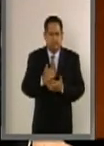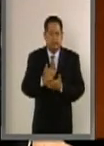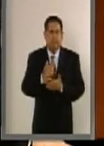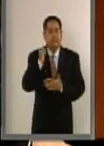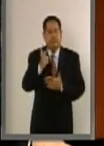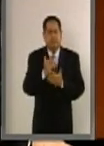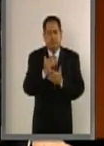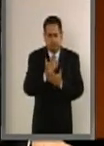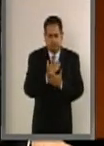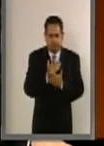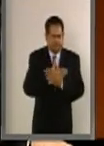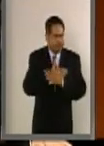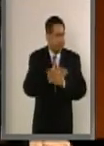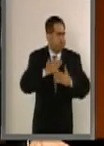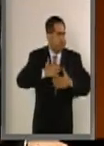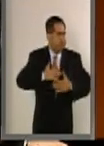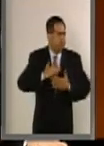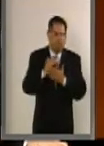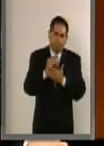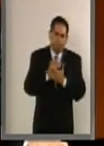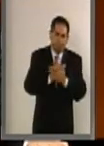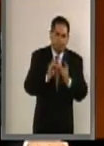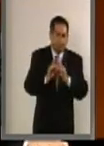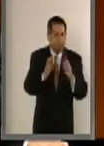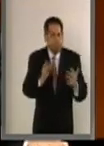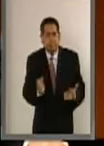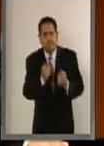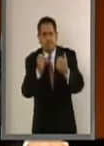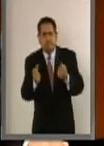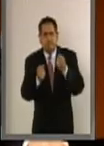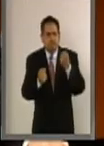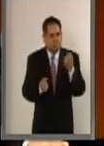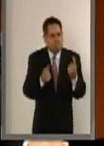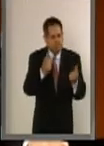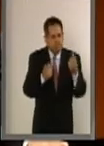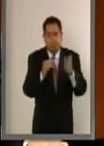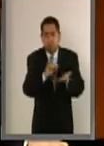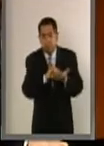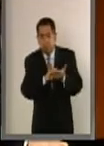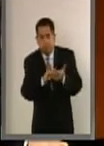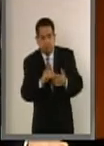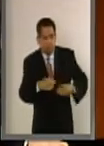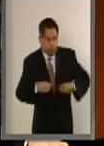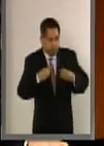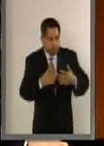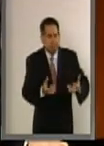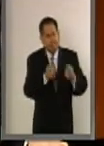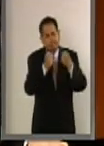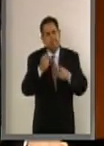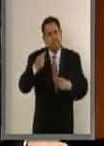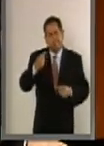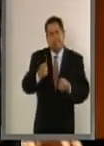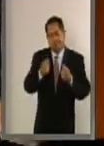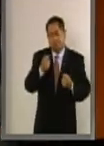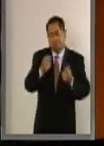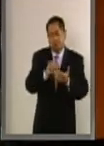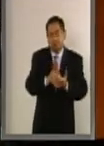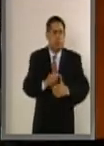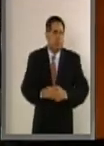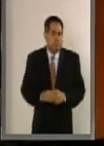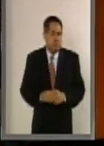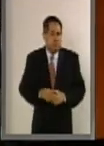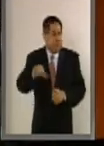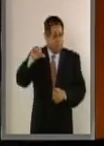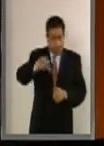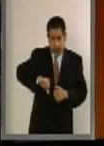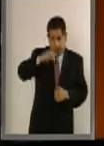poco los efectos de los sismos y rescatar aún a personas con vida. Hoy México